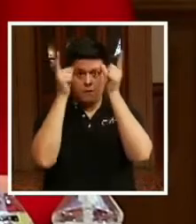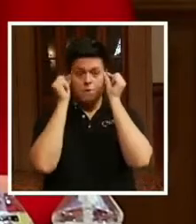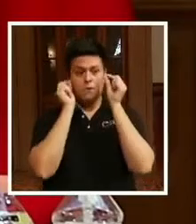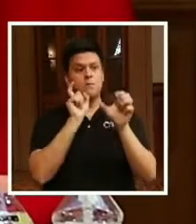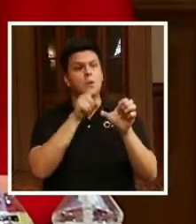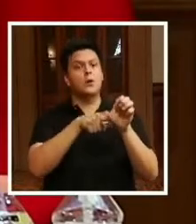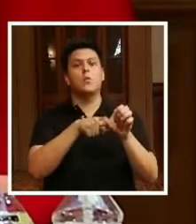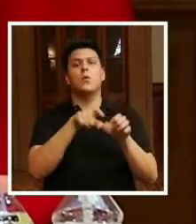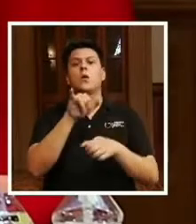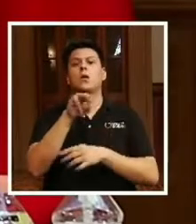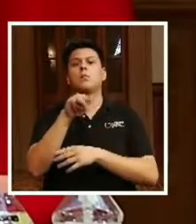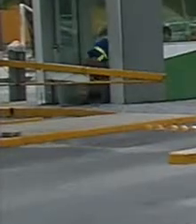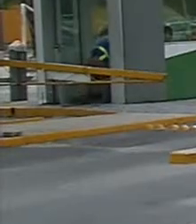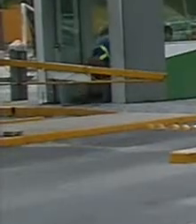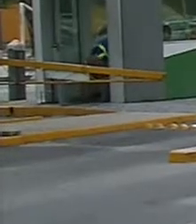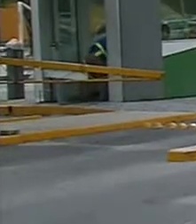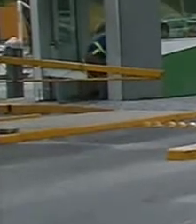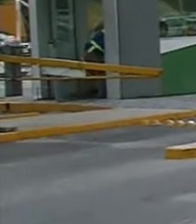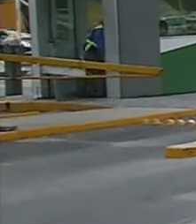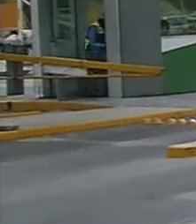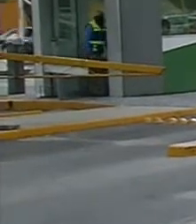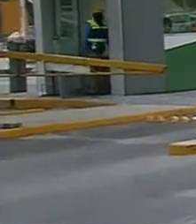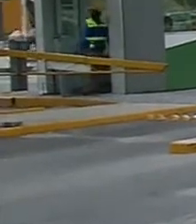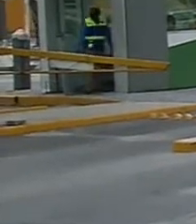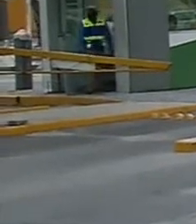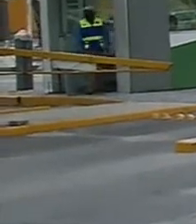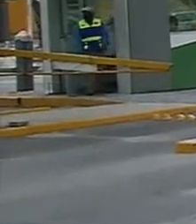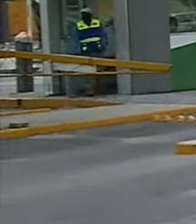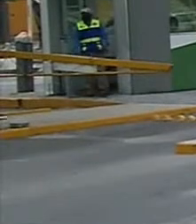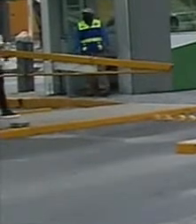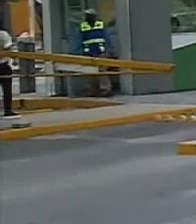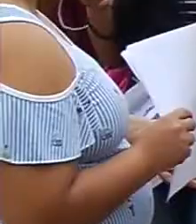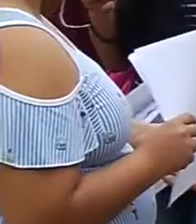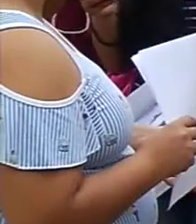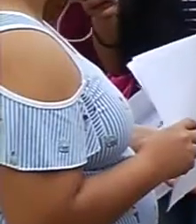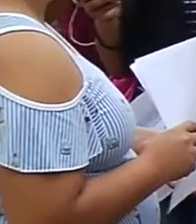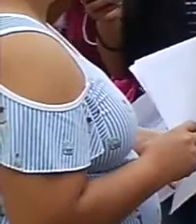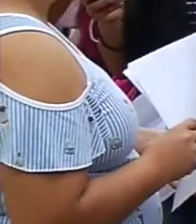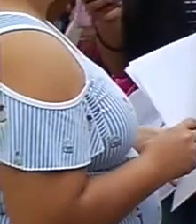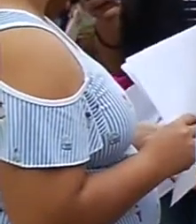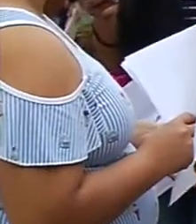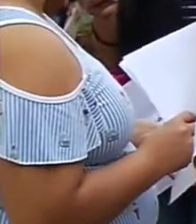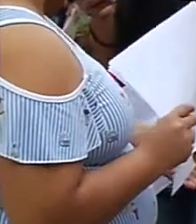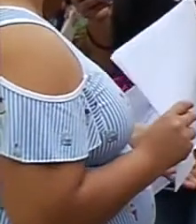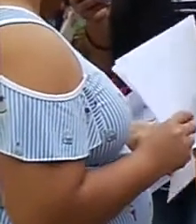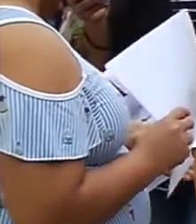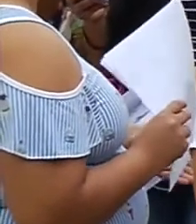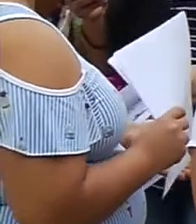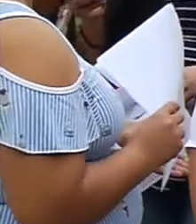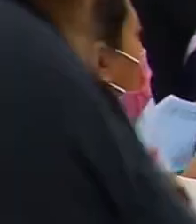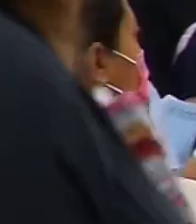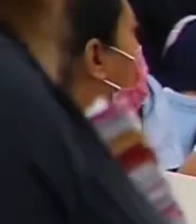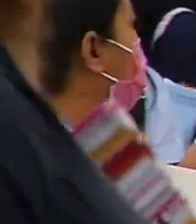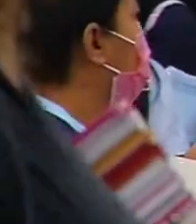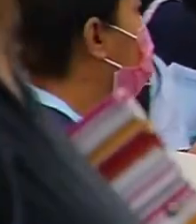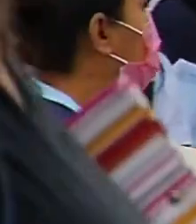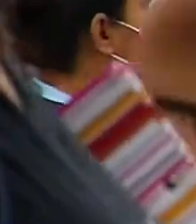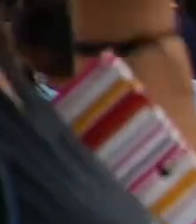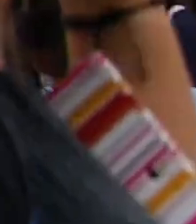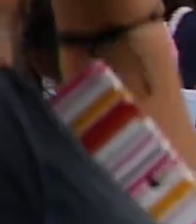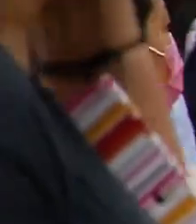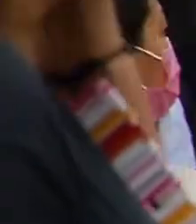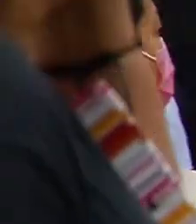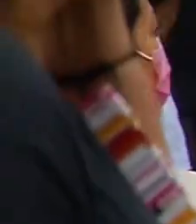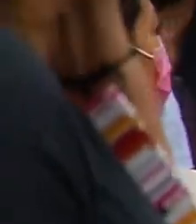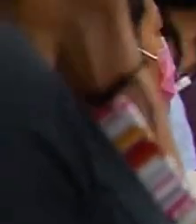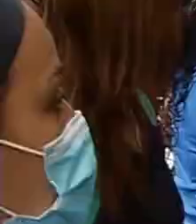instituto mexicano del seguro social amalia becerra pidió tranquilidad a la población ya que dijo además de que el caso se está investigando hay una